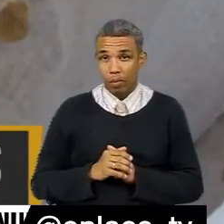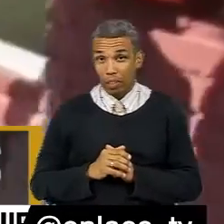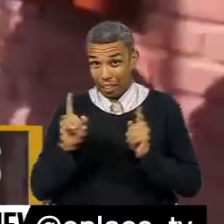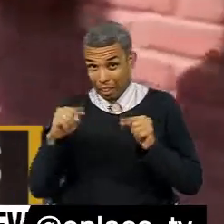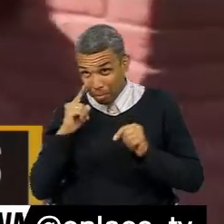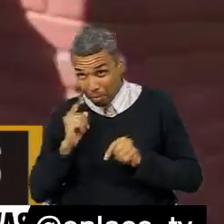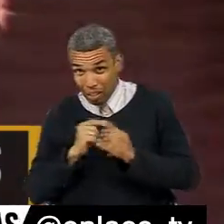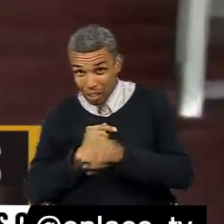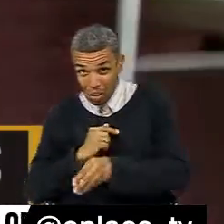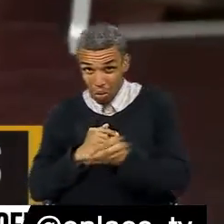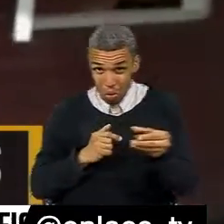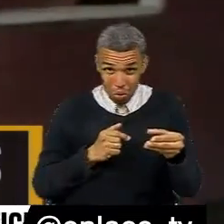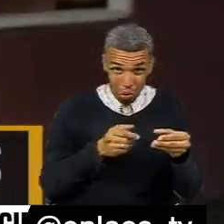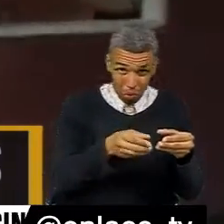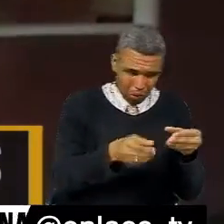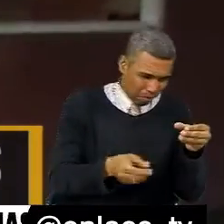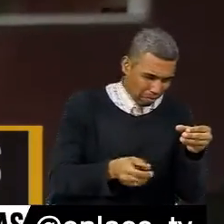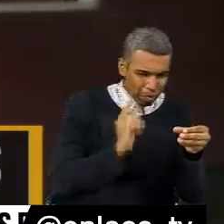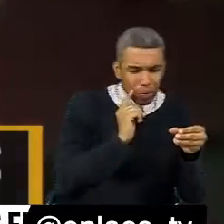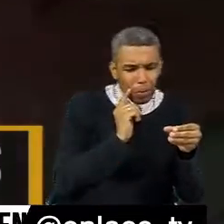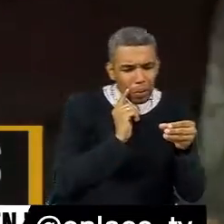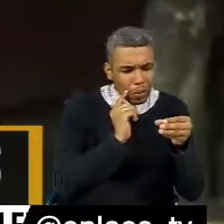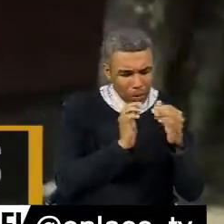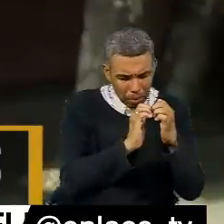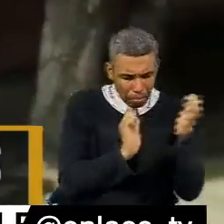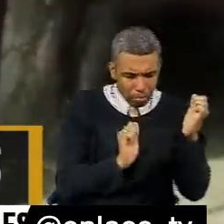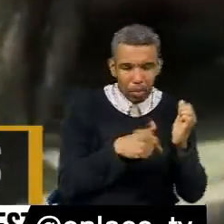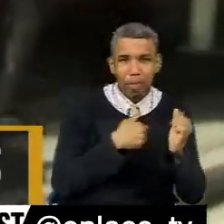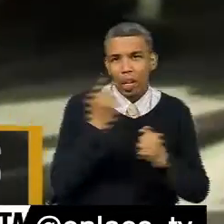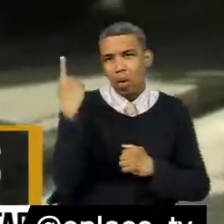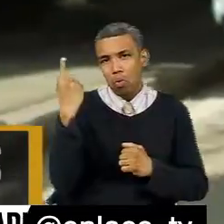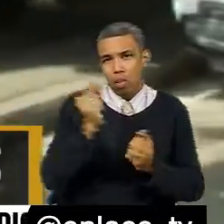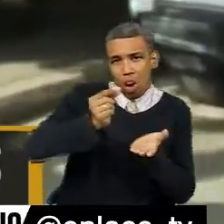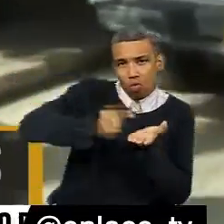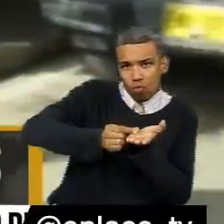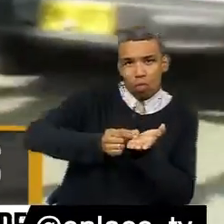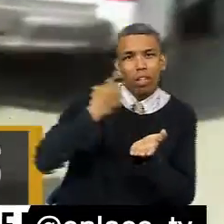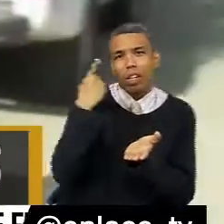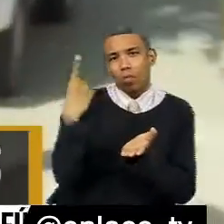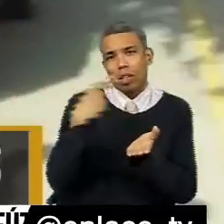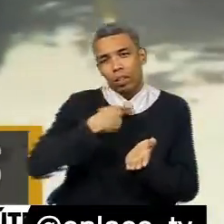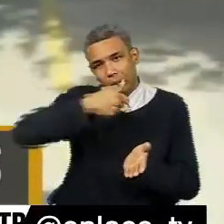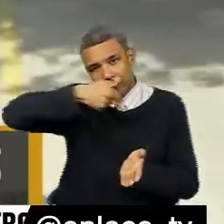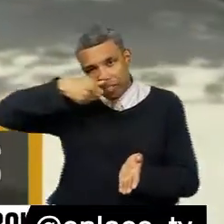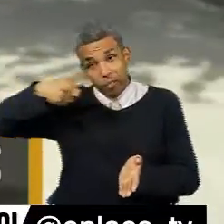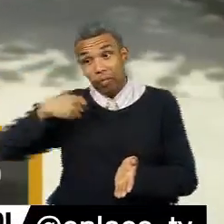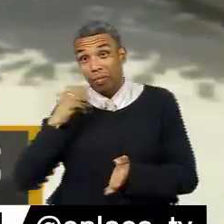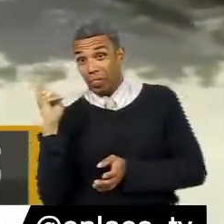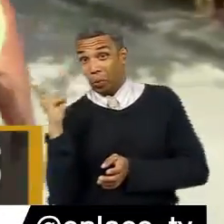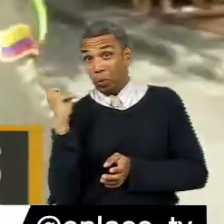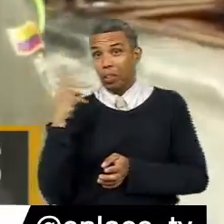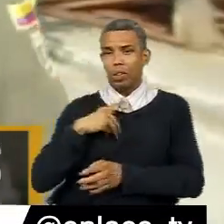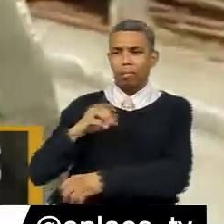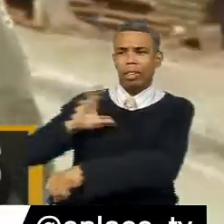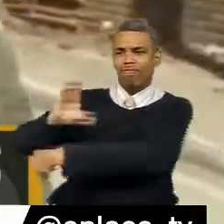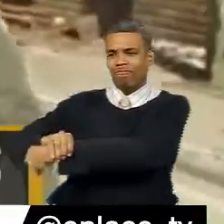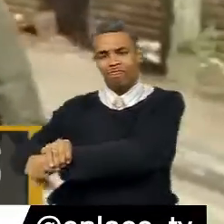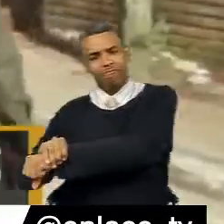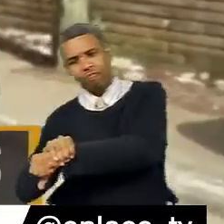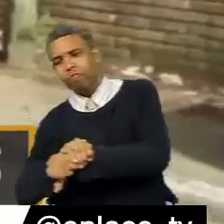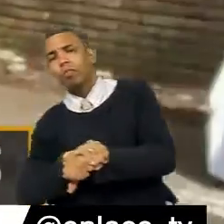bolsa plástica. Las autoridades de policía mencionaron que los hombres fueron llevados a la unidad de reacción inmediata de la Fiscalía de Puerto